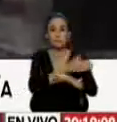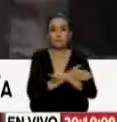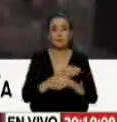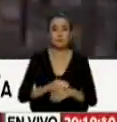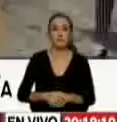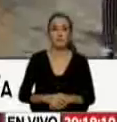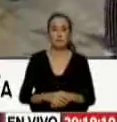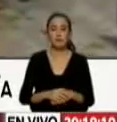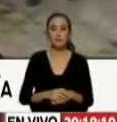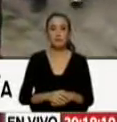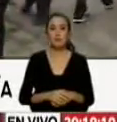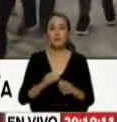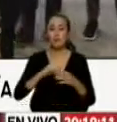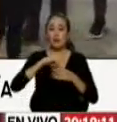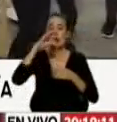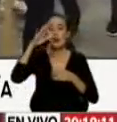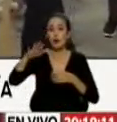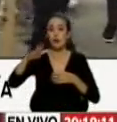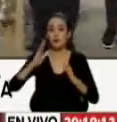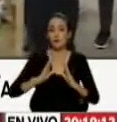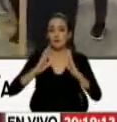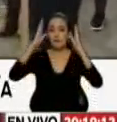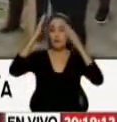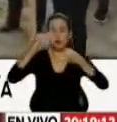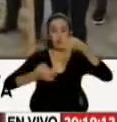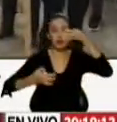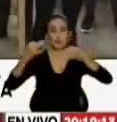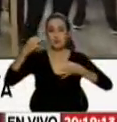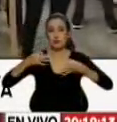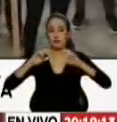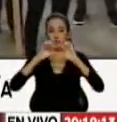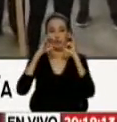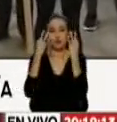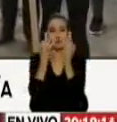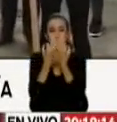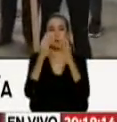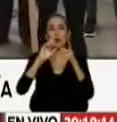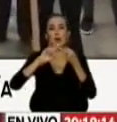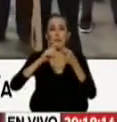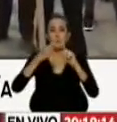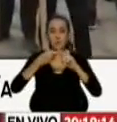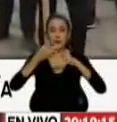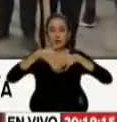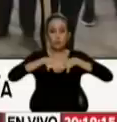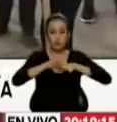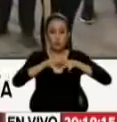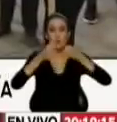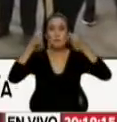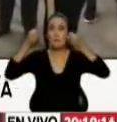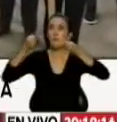de agosto. En los exteriores del edificio de la Judicatura, los familiares y amigos de la víctima piden justicia.